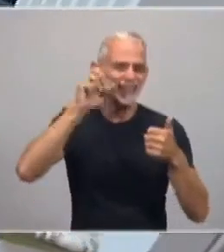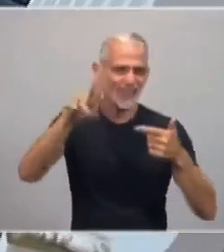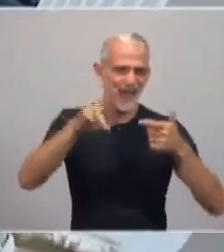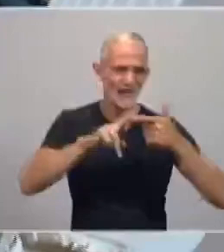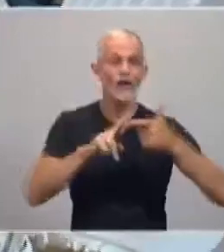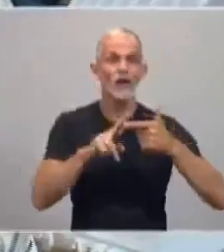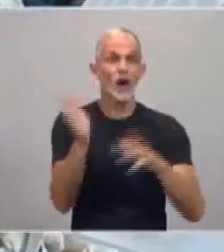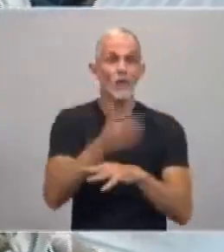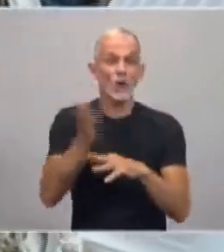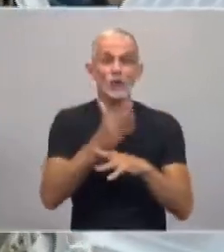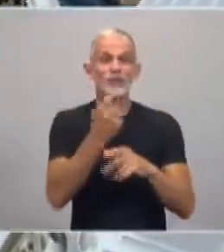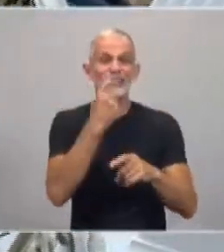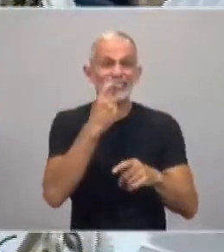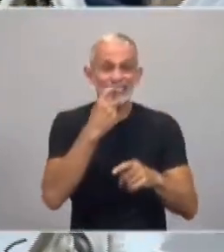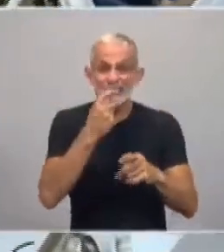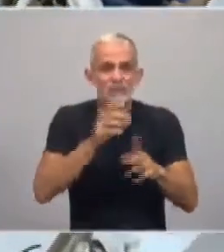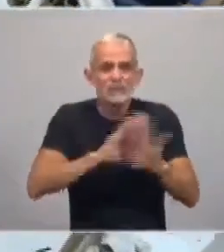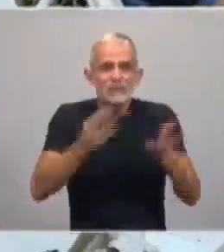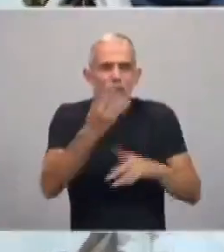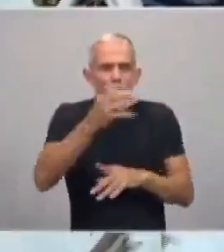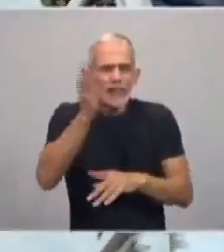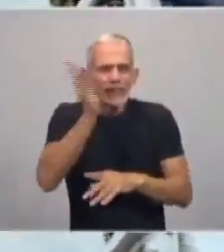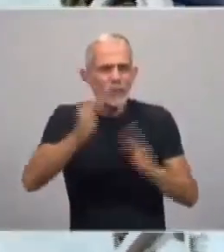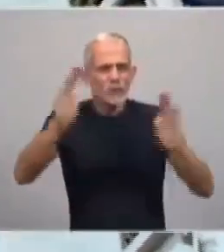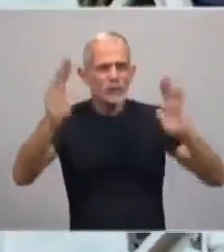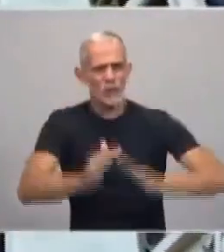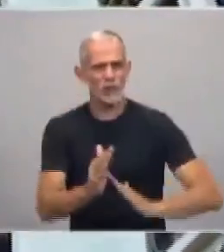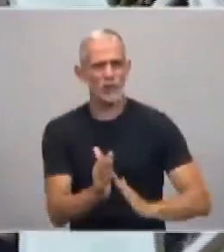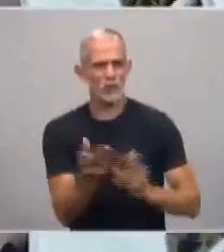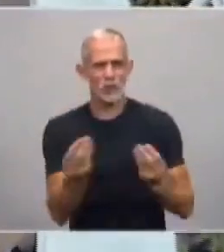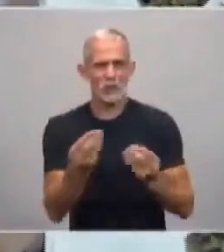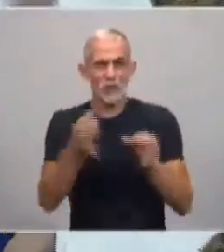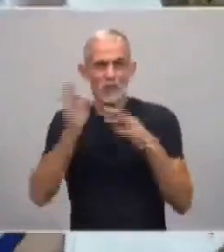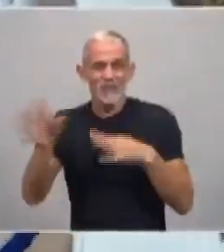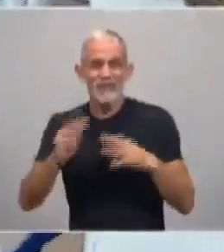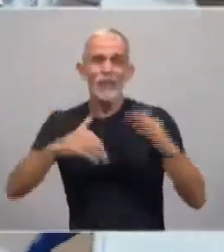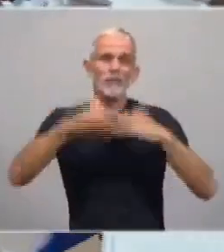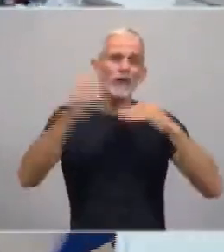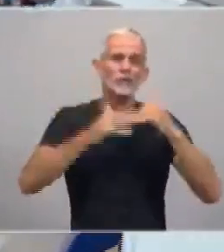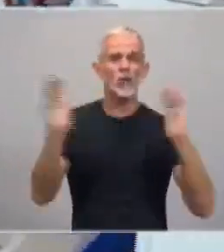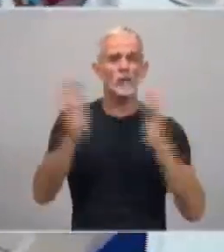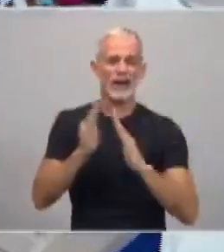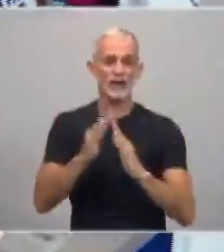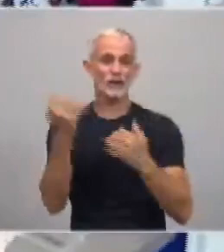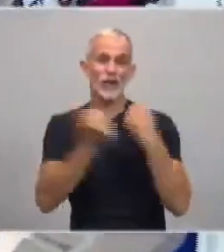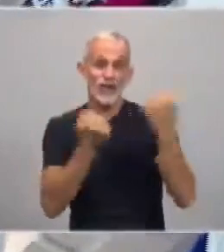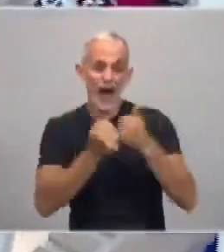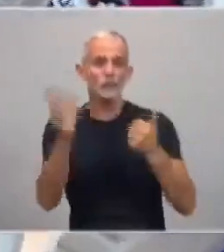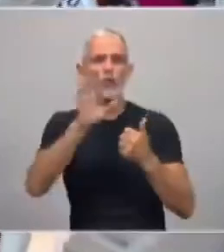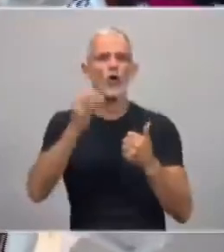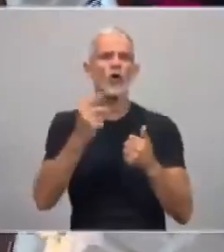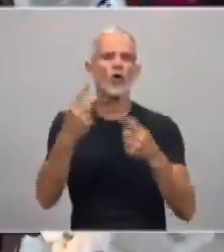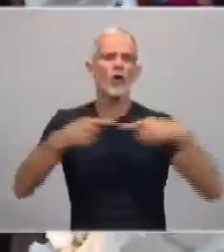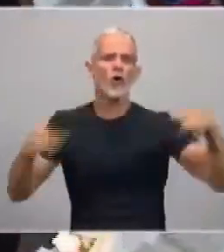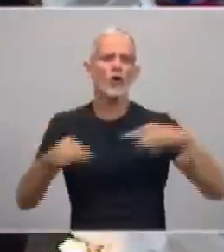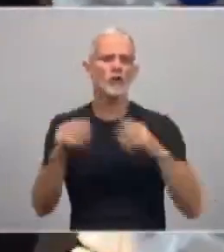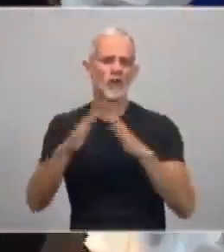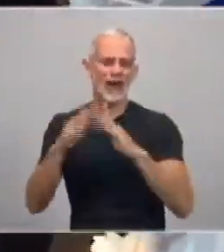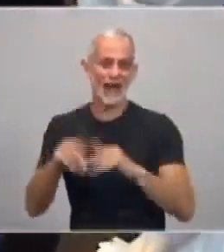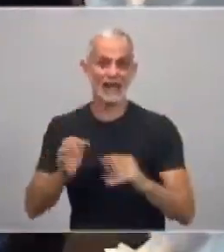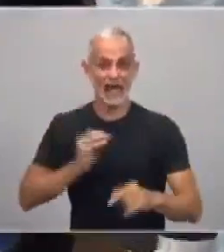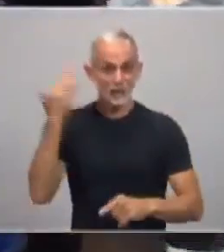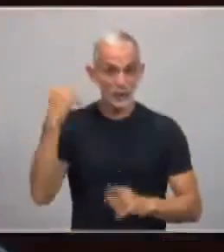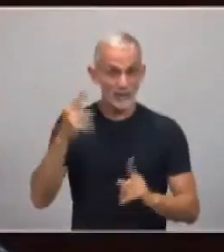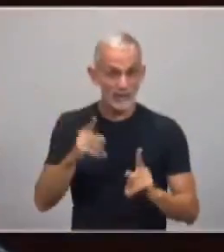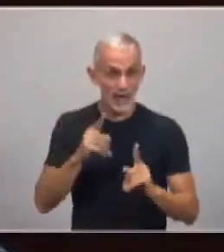la producción de acero ante la caída del 40% de su demanda para construcción, automotriz y electrodomésticos. El año